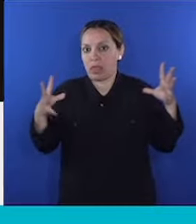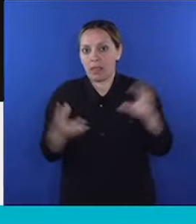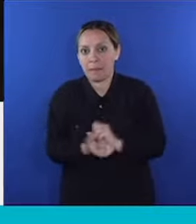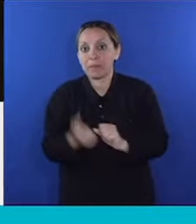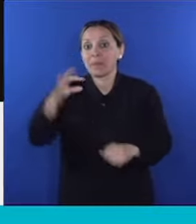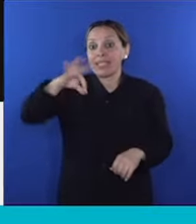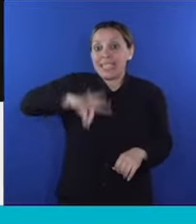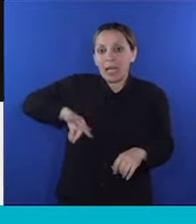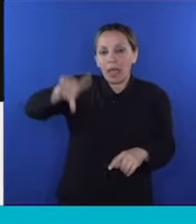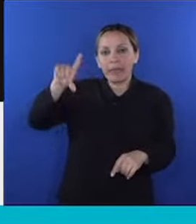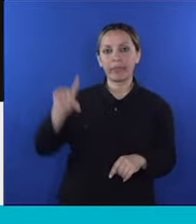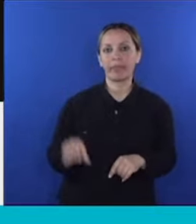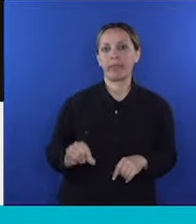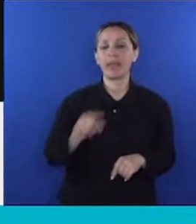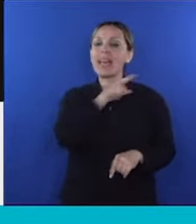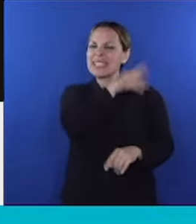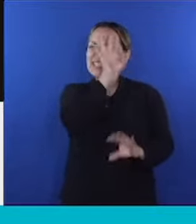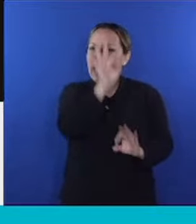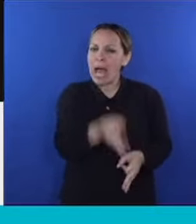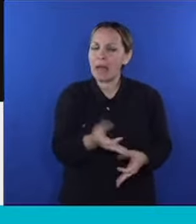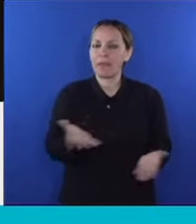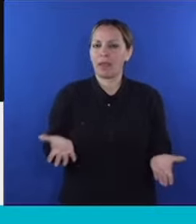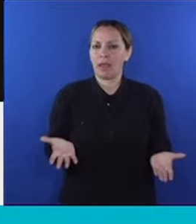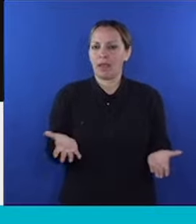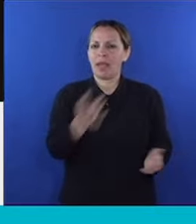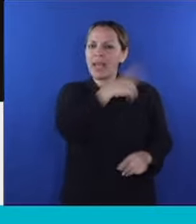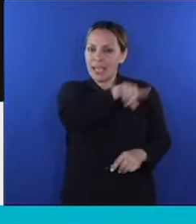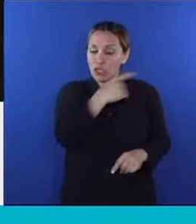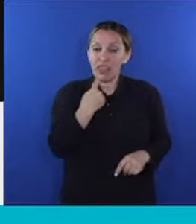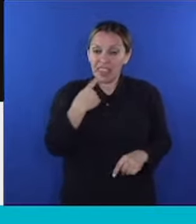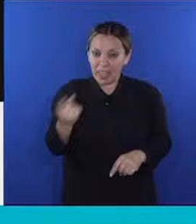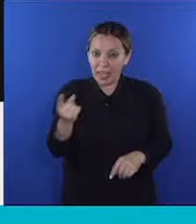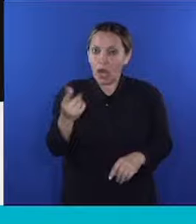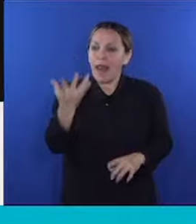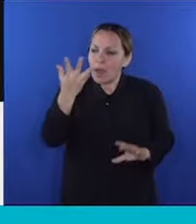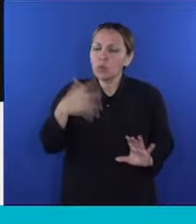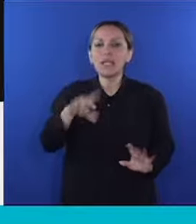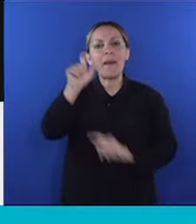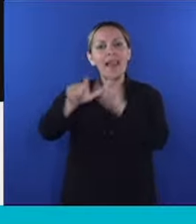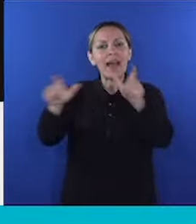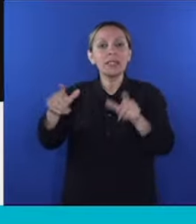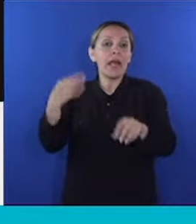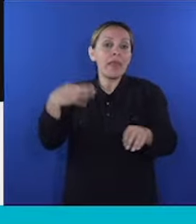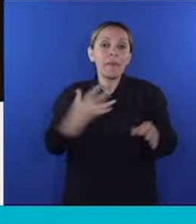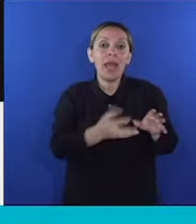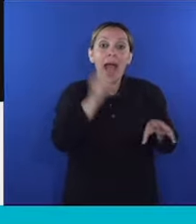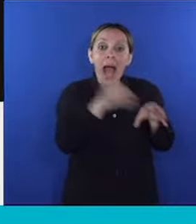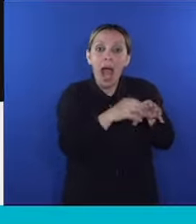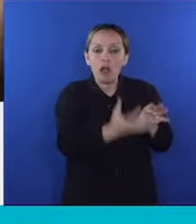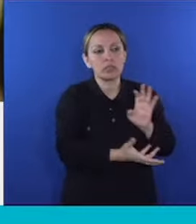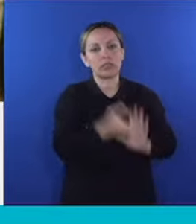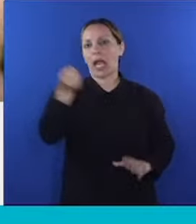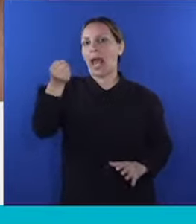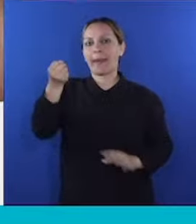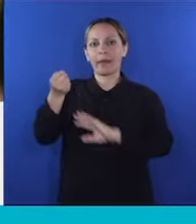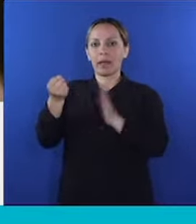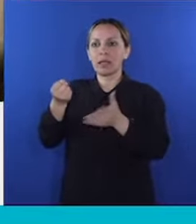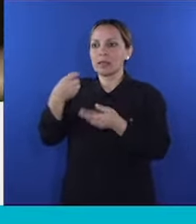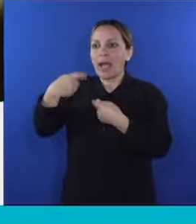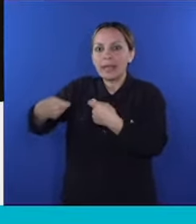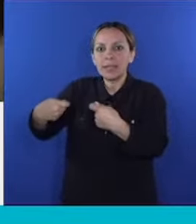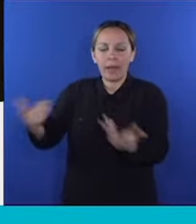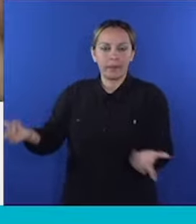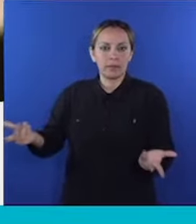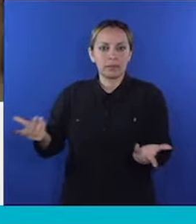salarios que ha sido consciente que vinieron a decir que querían que la gente tuviera que sacar los dólares debajo de Los colchones O sea que estamos en un proceso